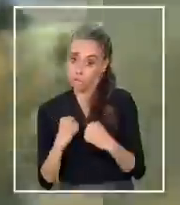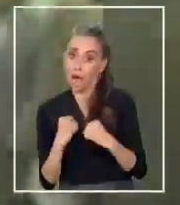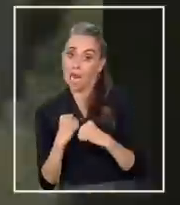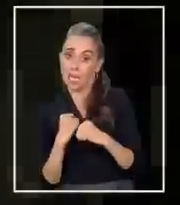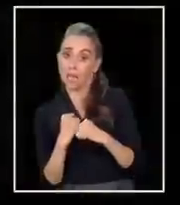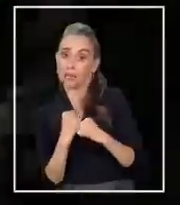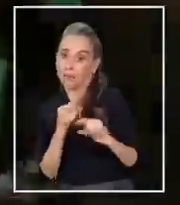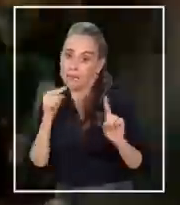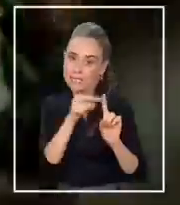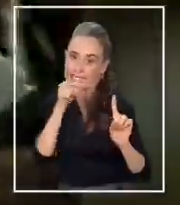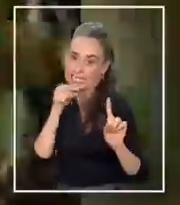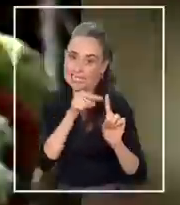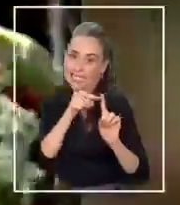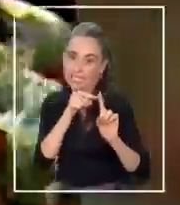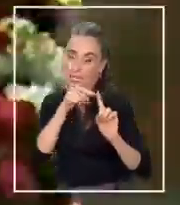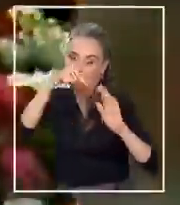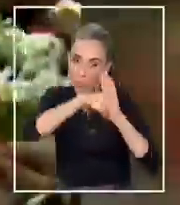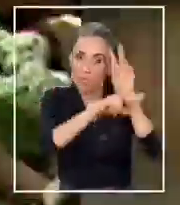dictadura.